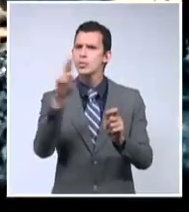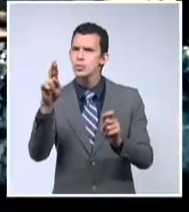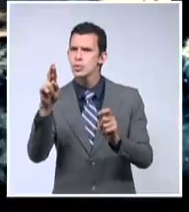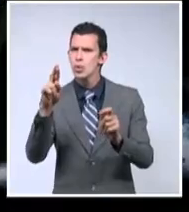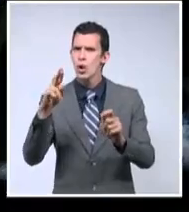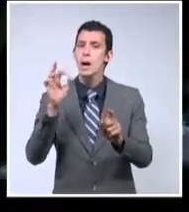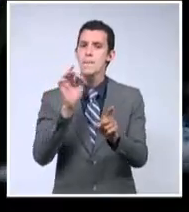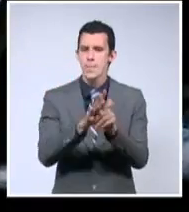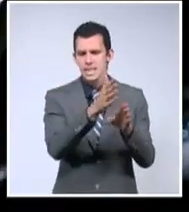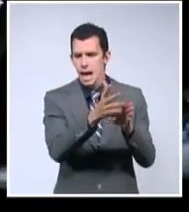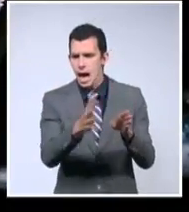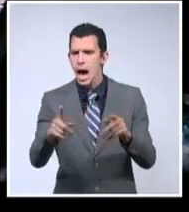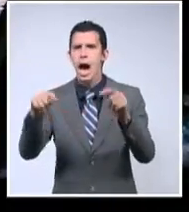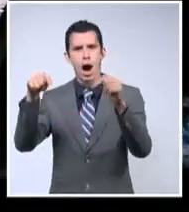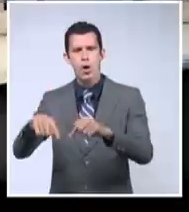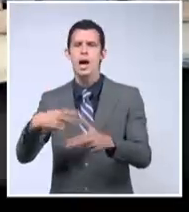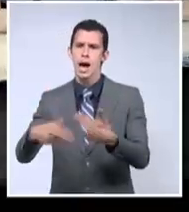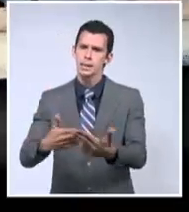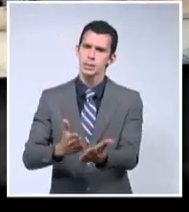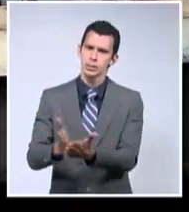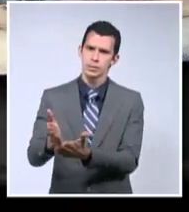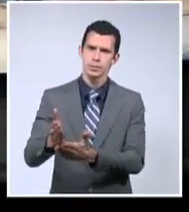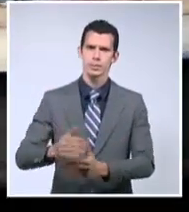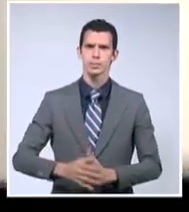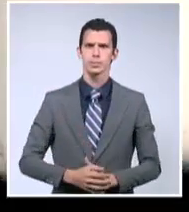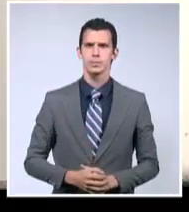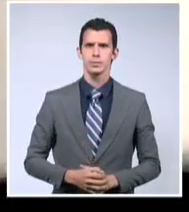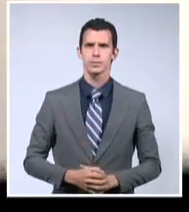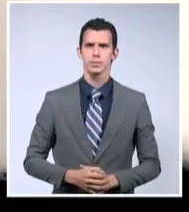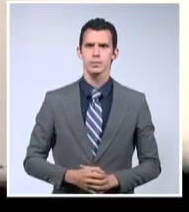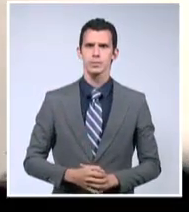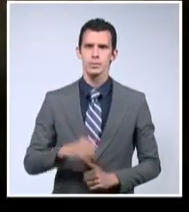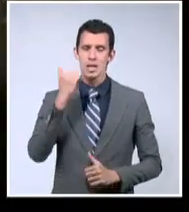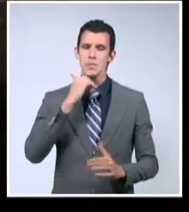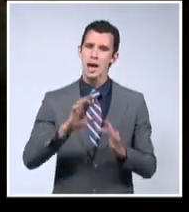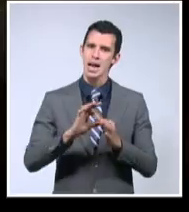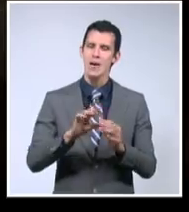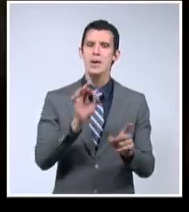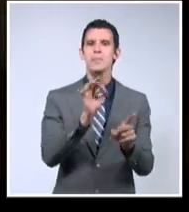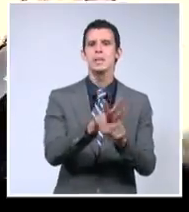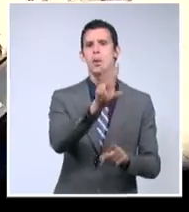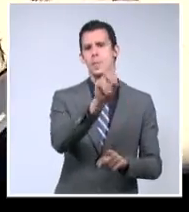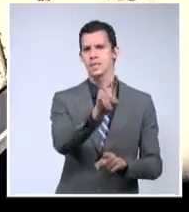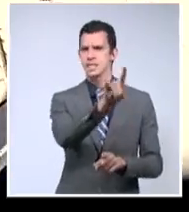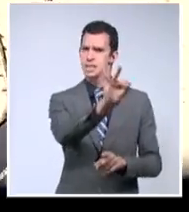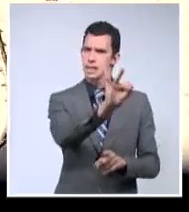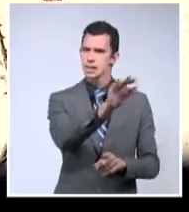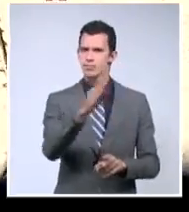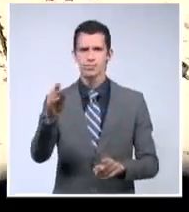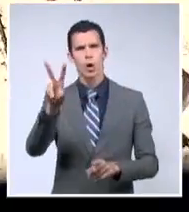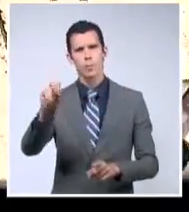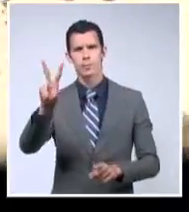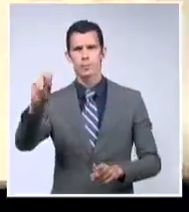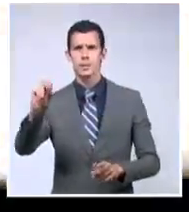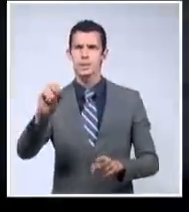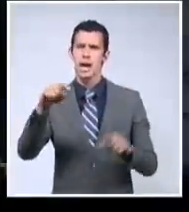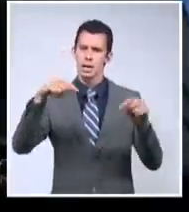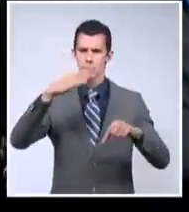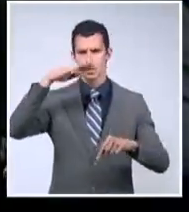La traducción más concreta ha sido la escalada de sabotajes ocurridos entre 2017 y 2020 en el territorio